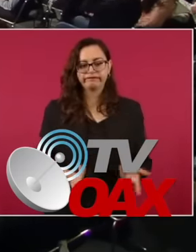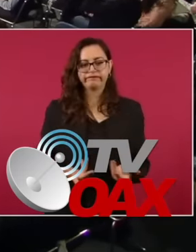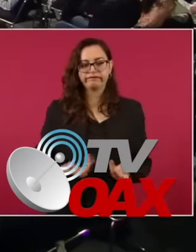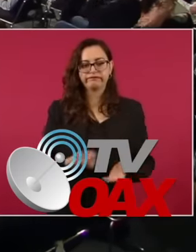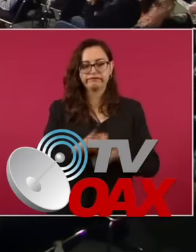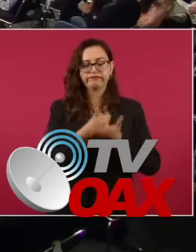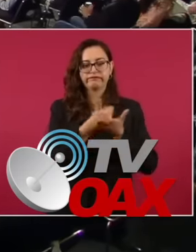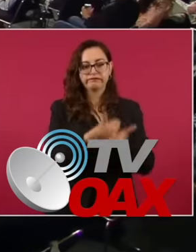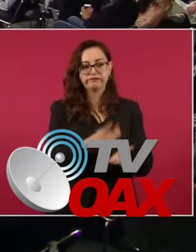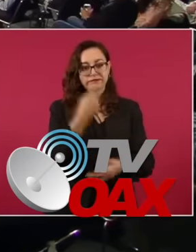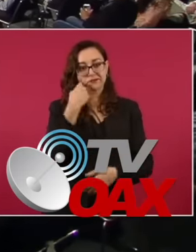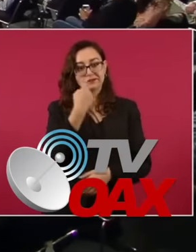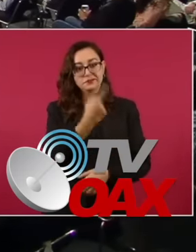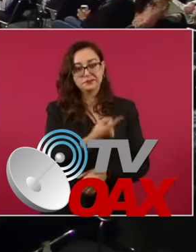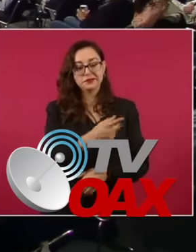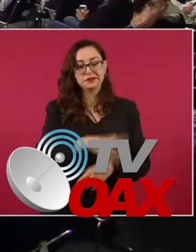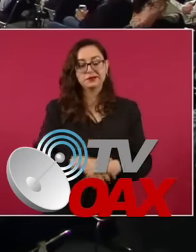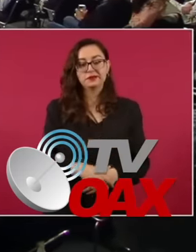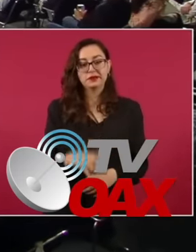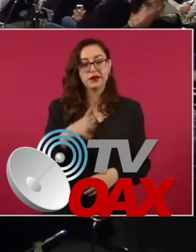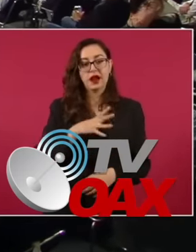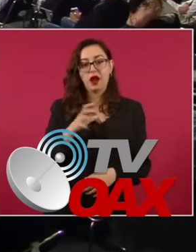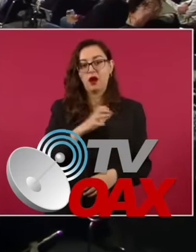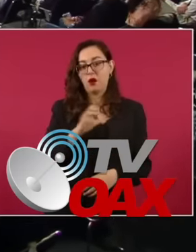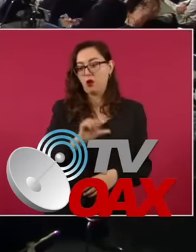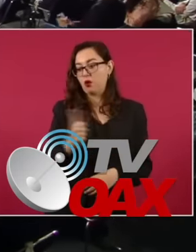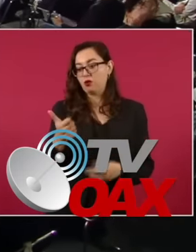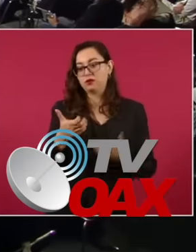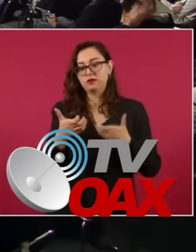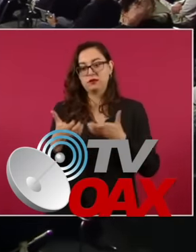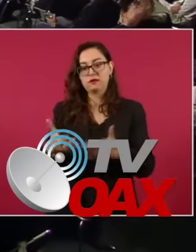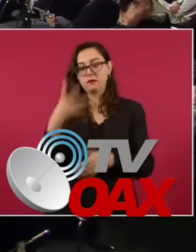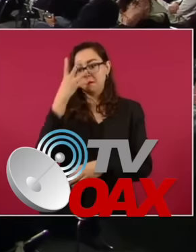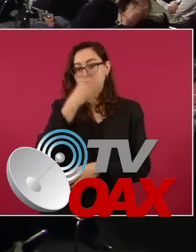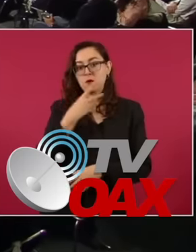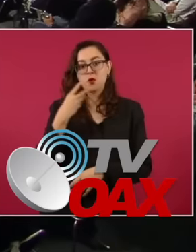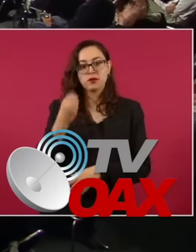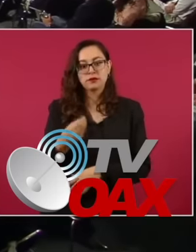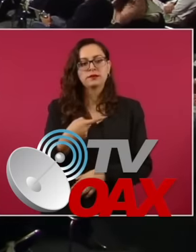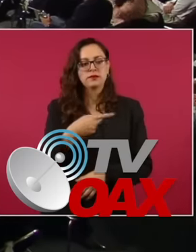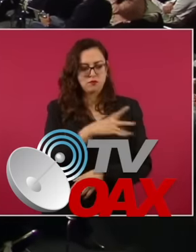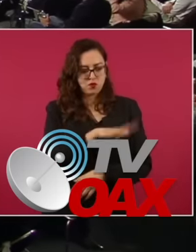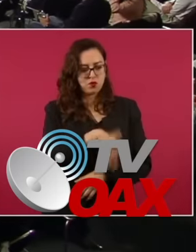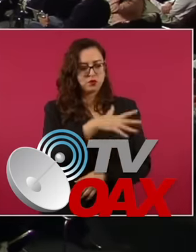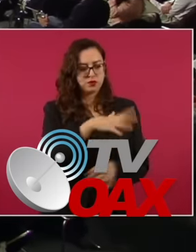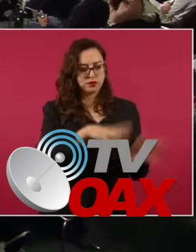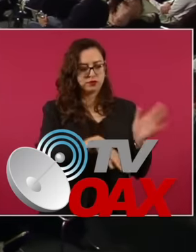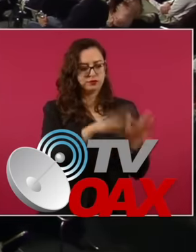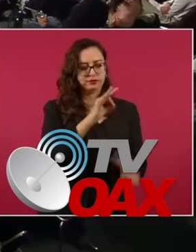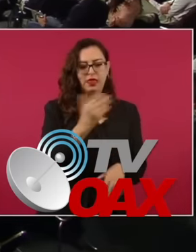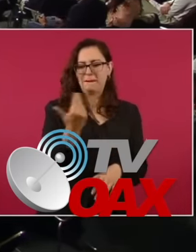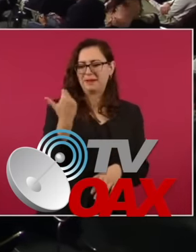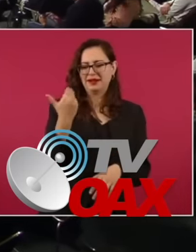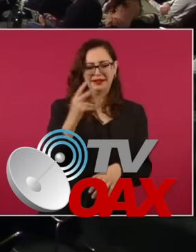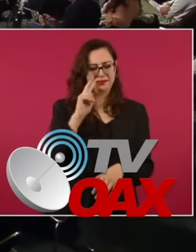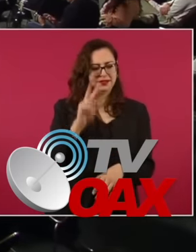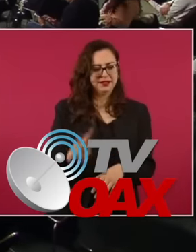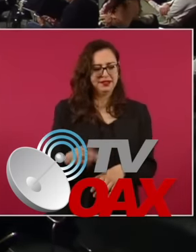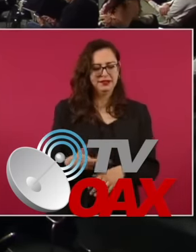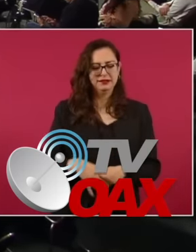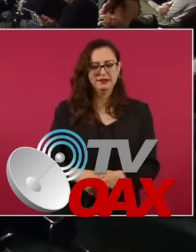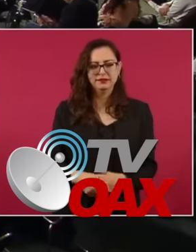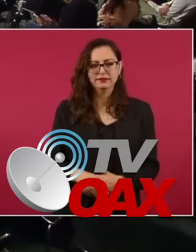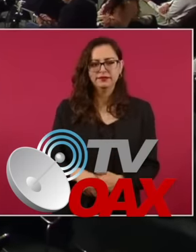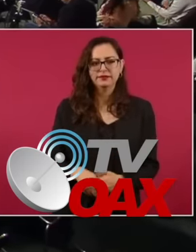Sí, pero hay otros todavía, ¿eh? Pero a ver si encuentran uno reciente.